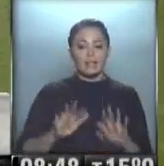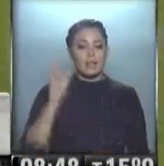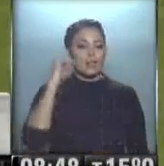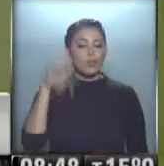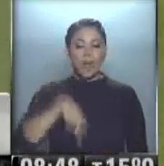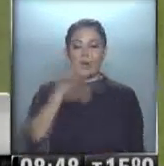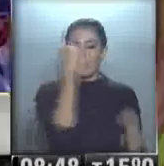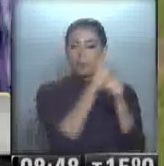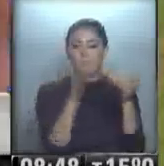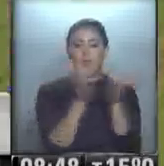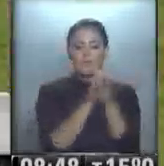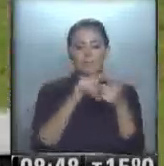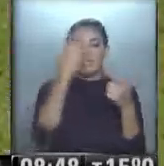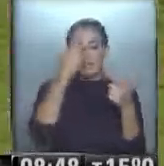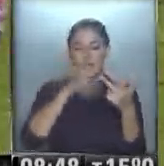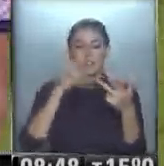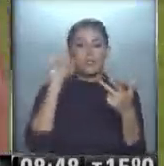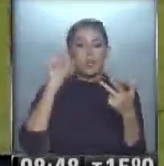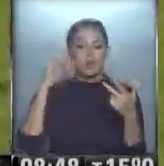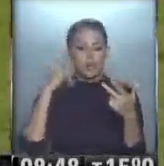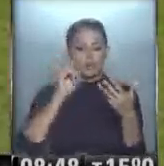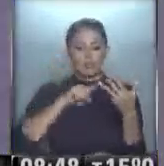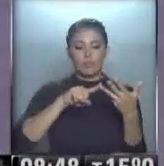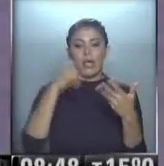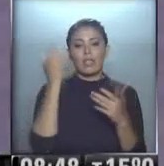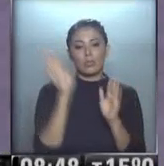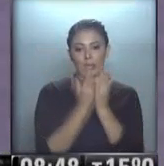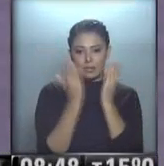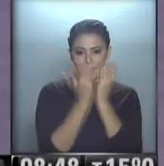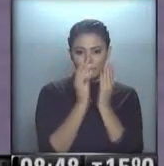es puntero también junto con San Lorenzo, Colón y Estudiantes de la Plata. No.